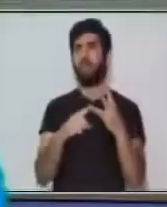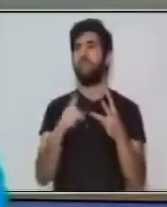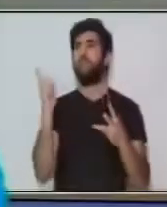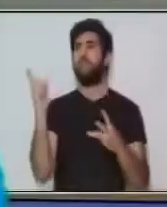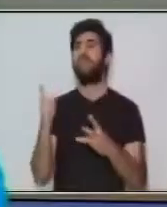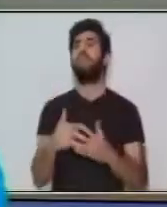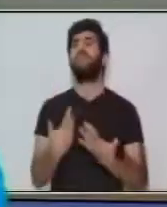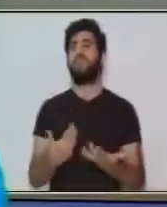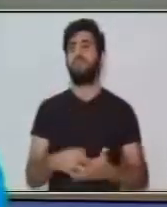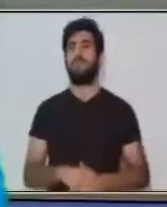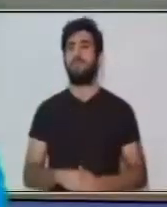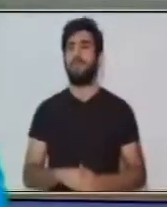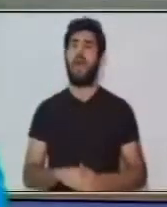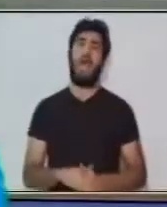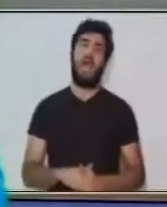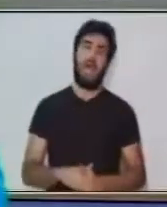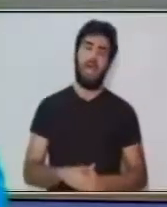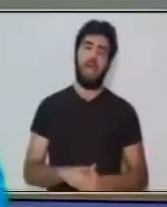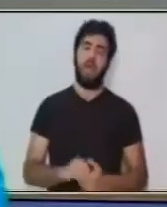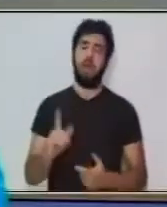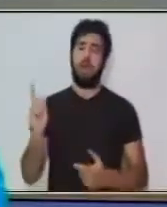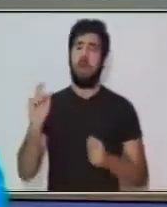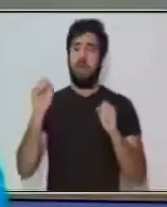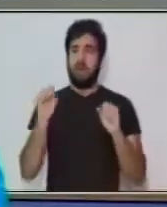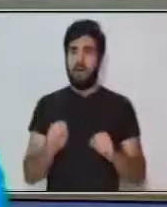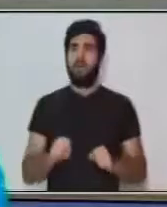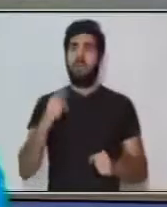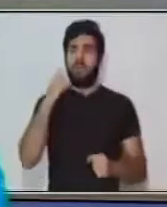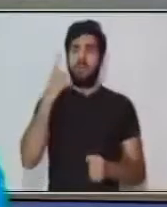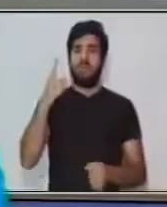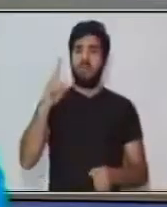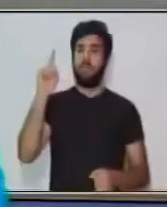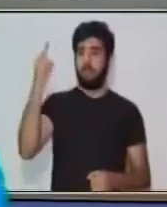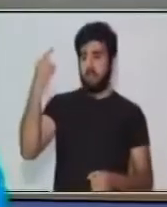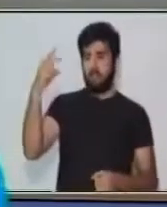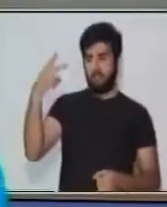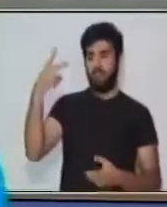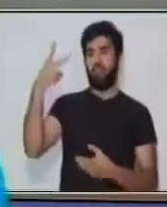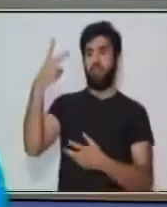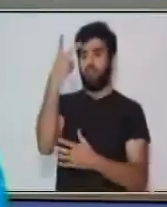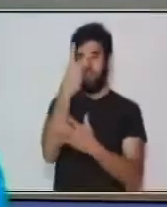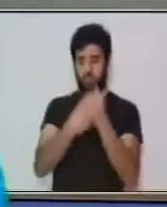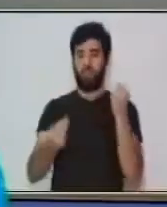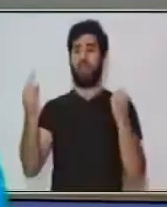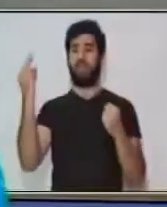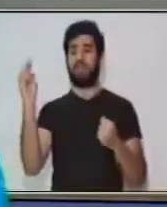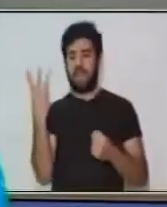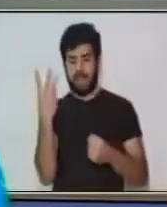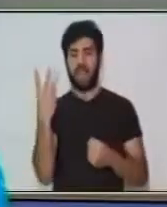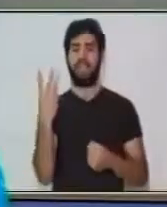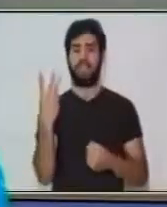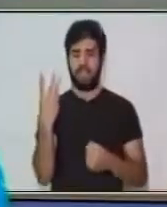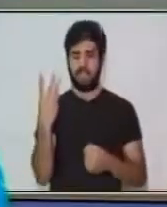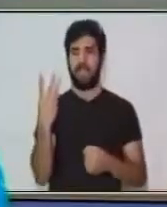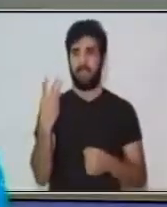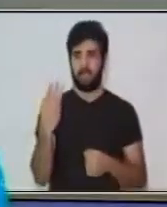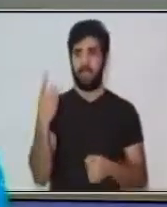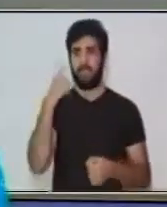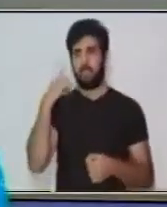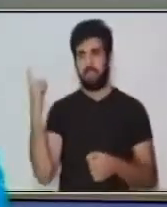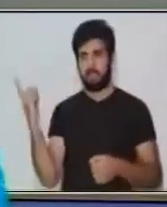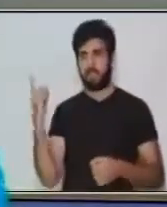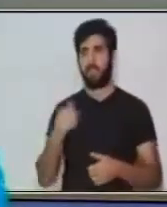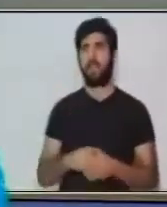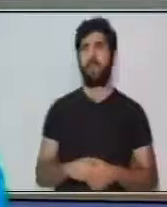información terciarias? Prácticamente podemos hacer la unión de las primarias y las secundarias. Ese va a ser el resultado de